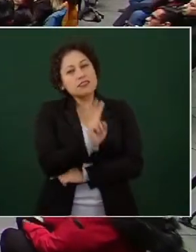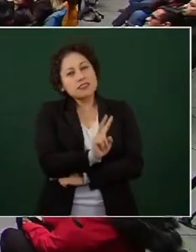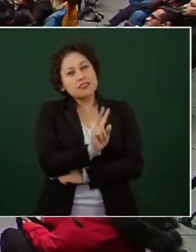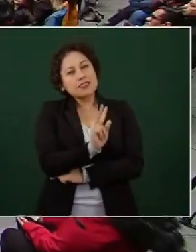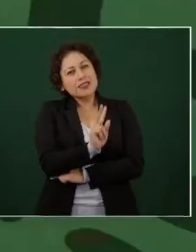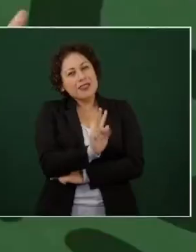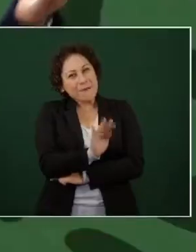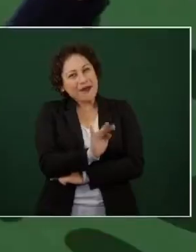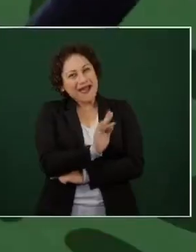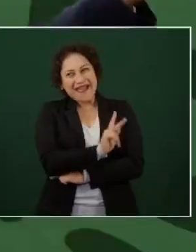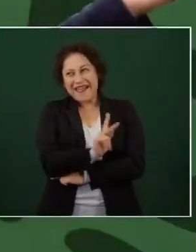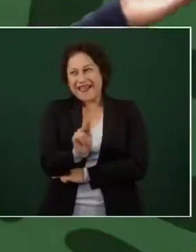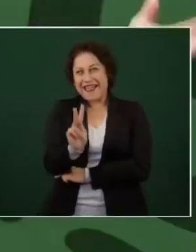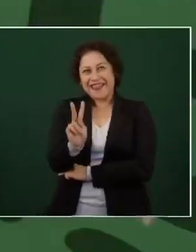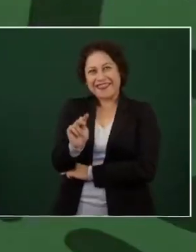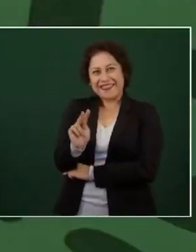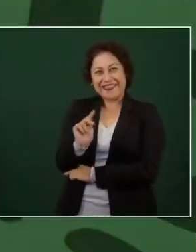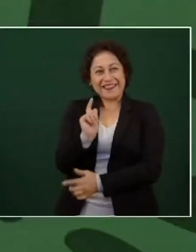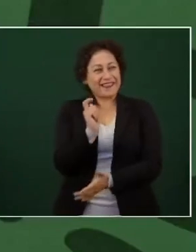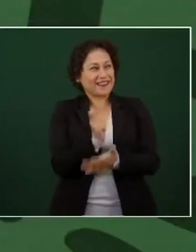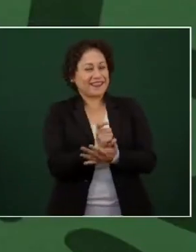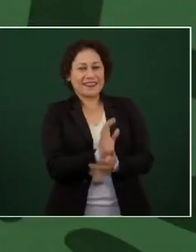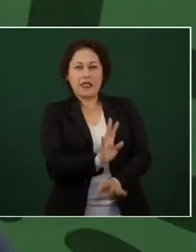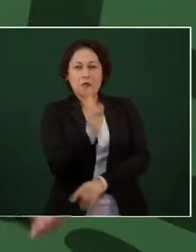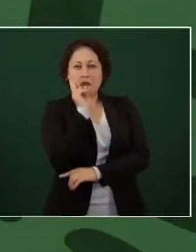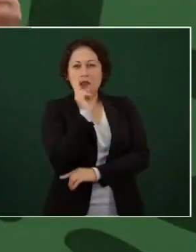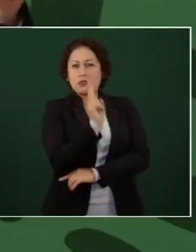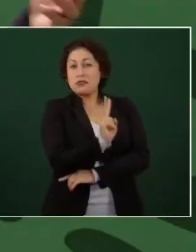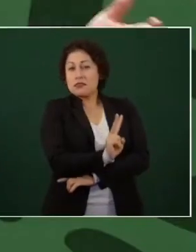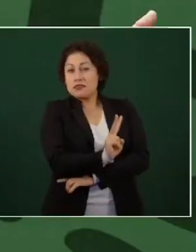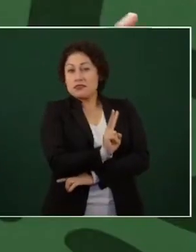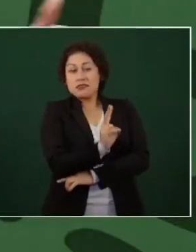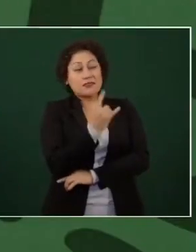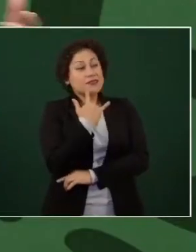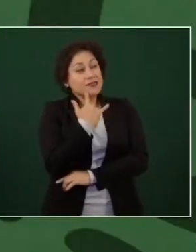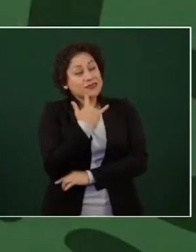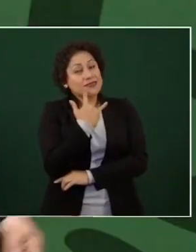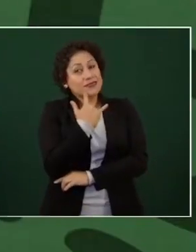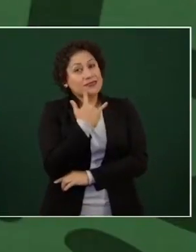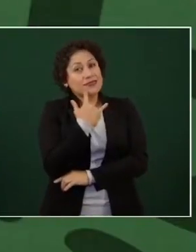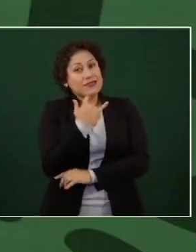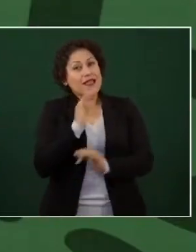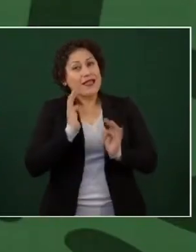y todavía quieren, ¿yo qué les puedo decir? O sea,